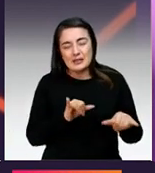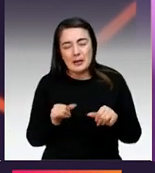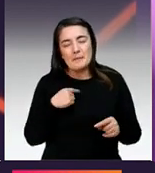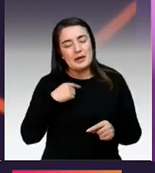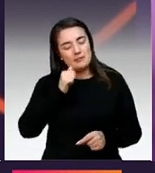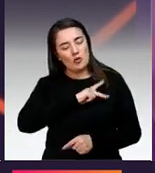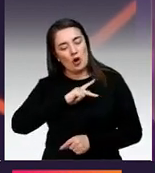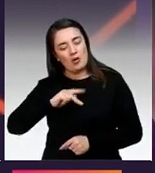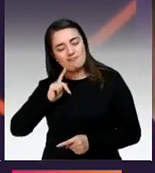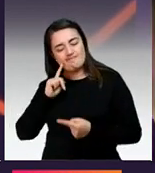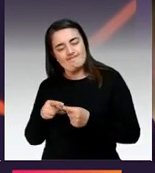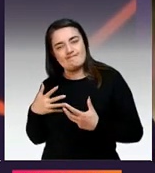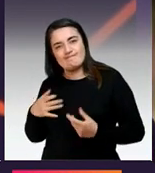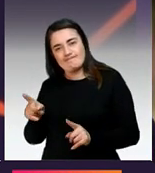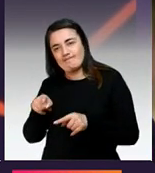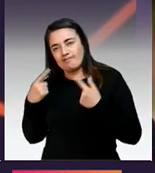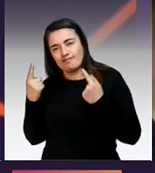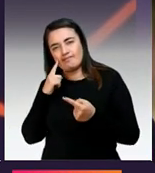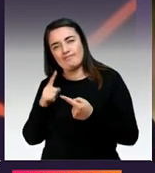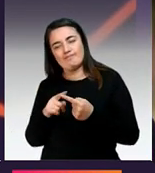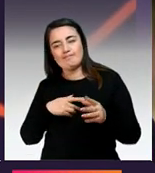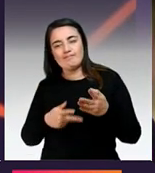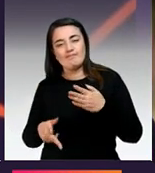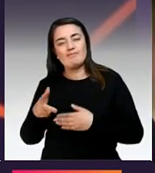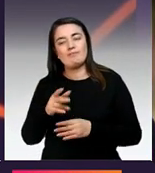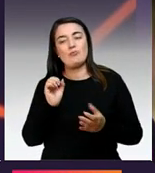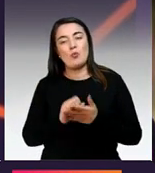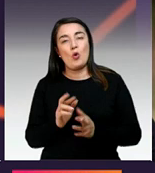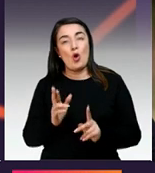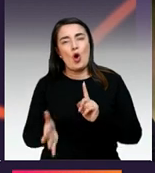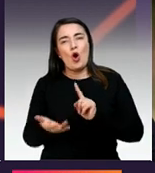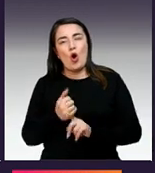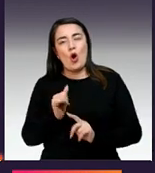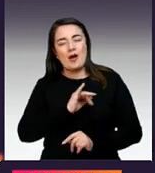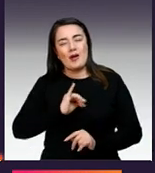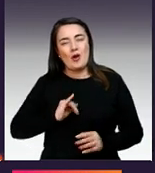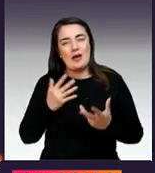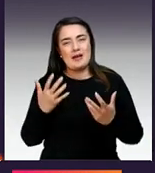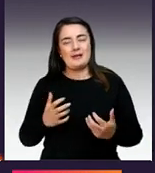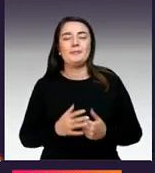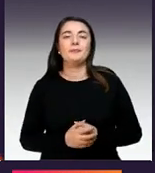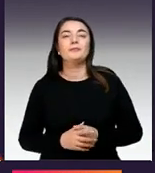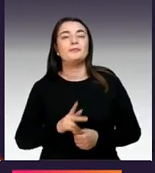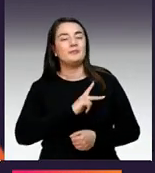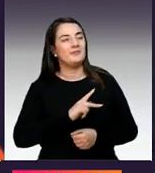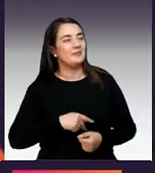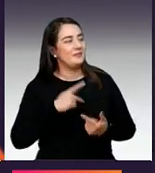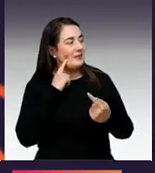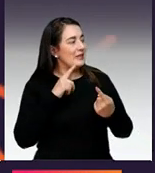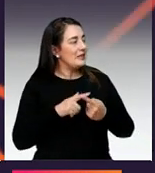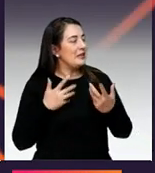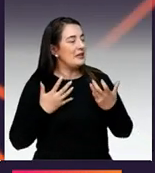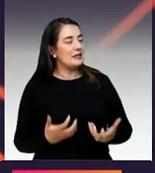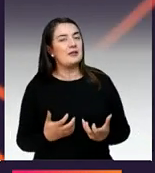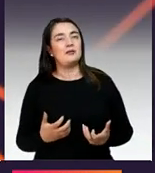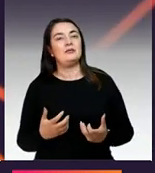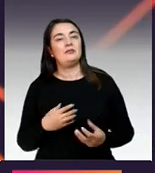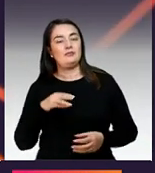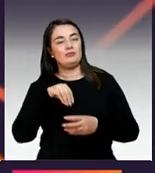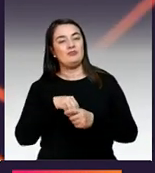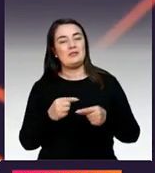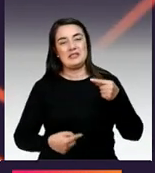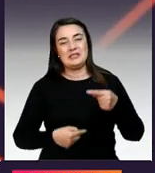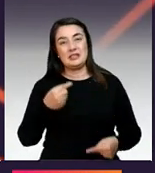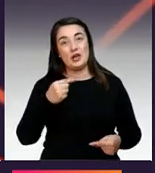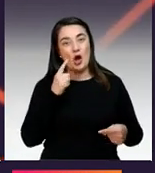personales pues la búsqueda de una etapa sería un buen logro individual personalmente al aspiro a estar en la disputa de una